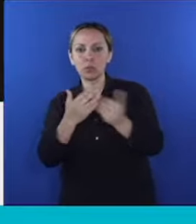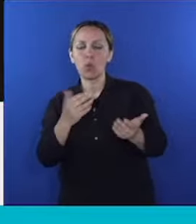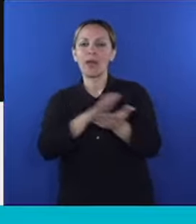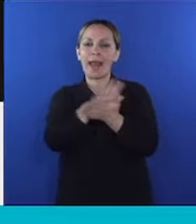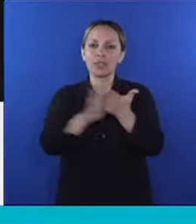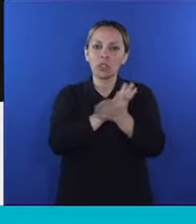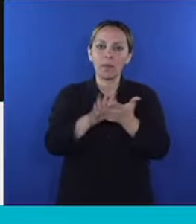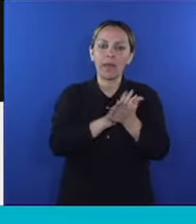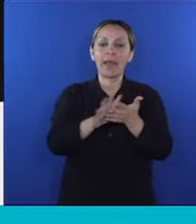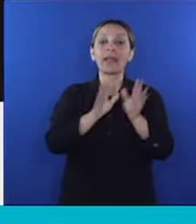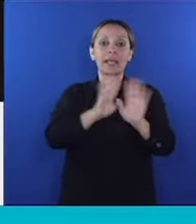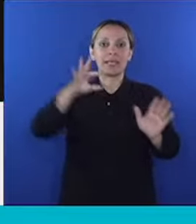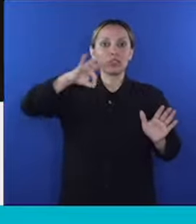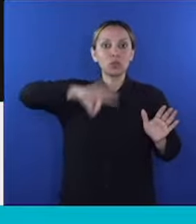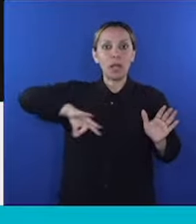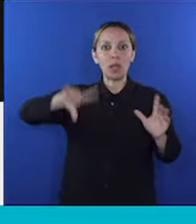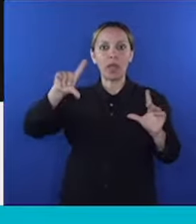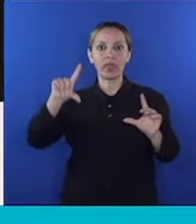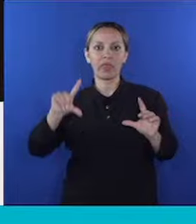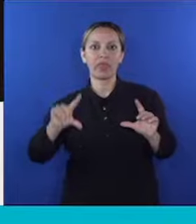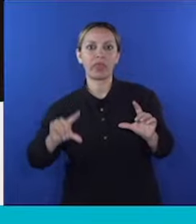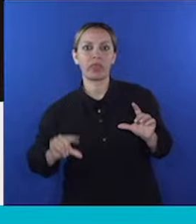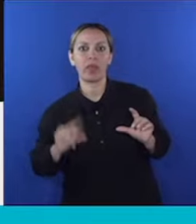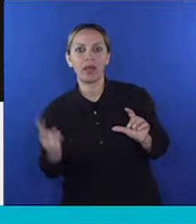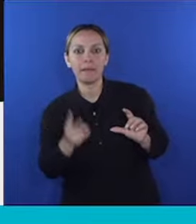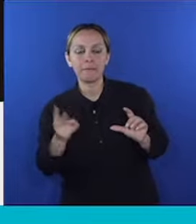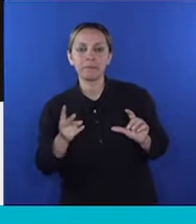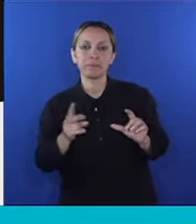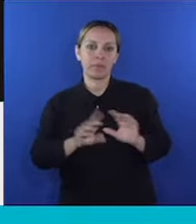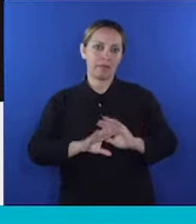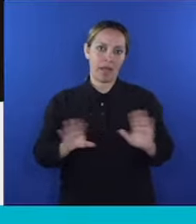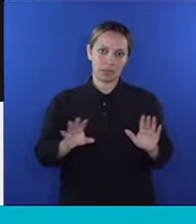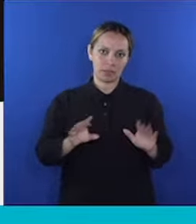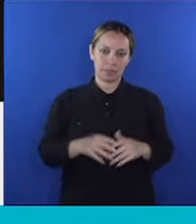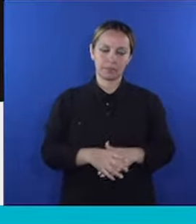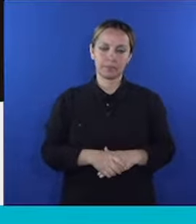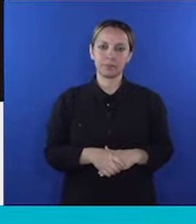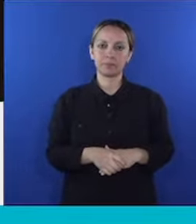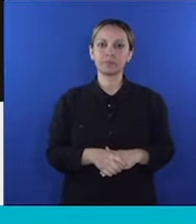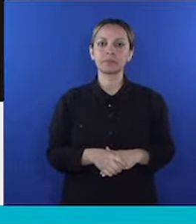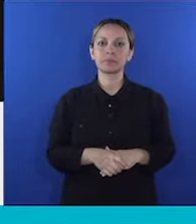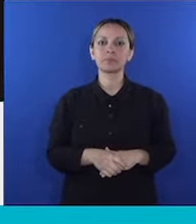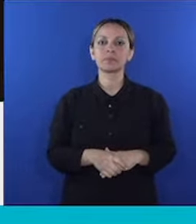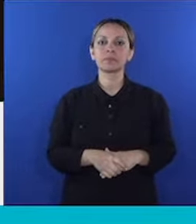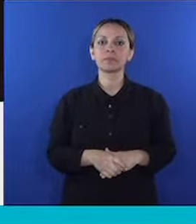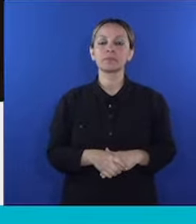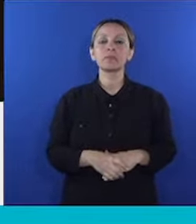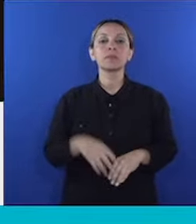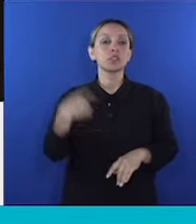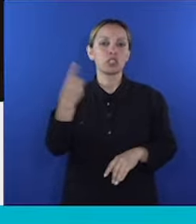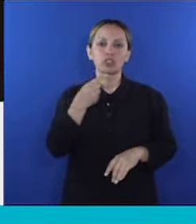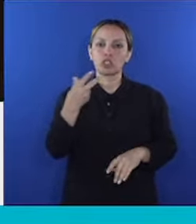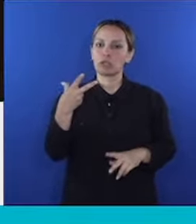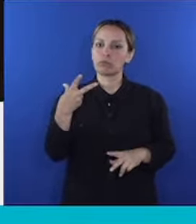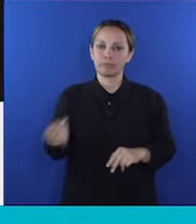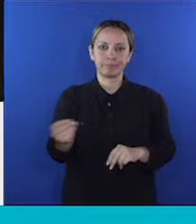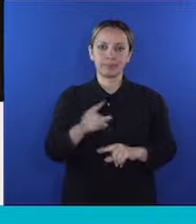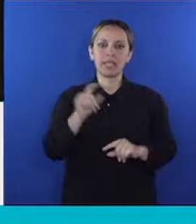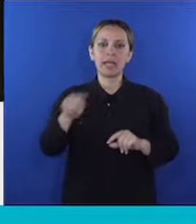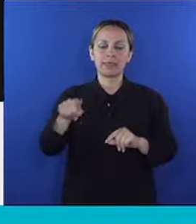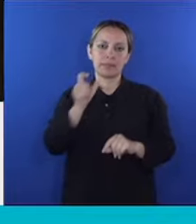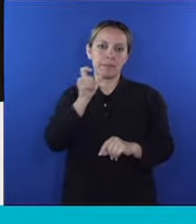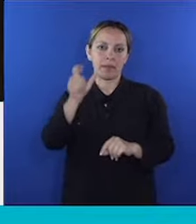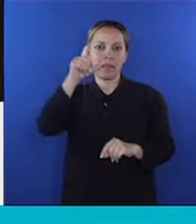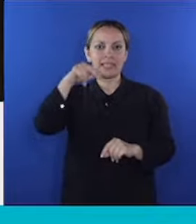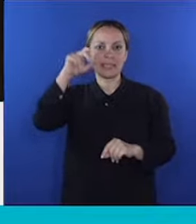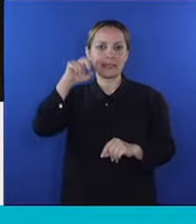perder los salarios docentes contra la inflación rechazamos este planteo de esencialidad y bueno acompañ